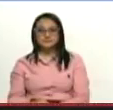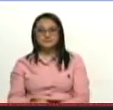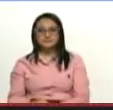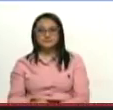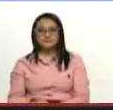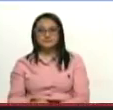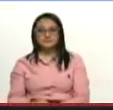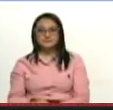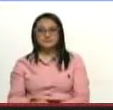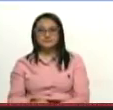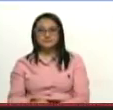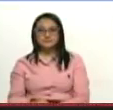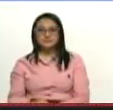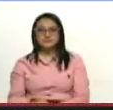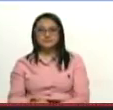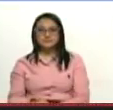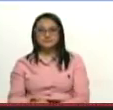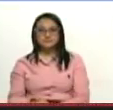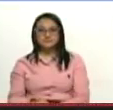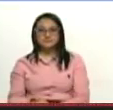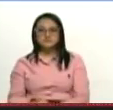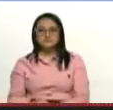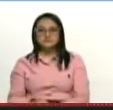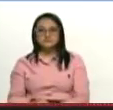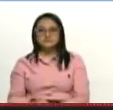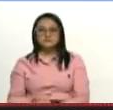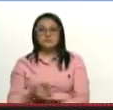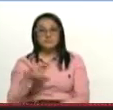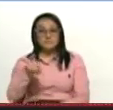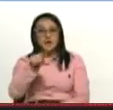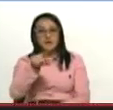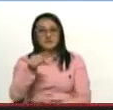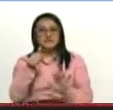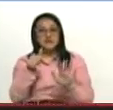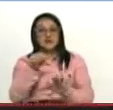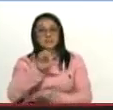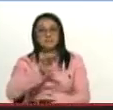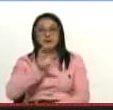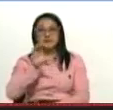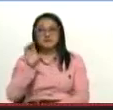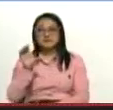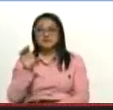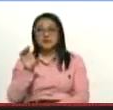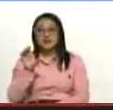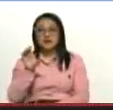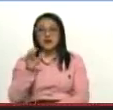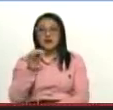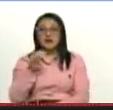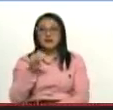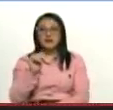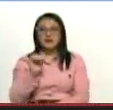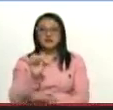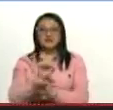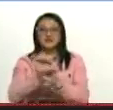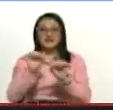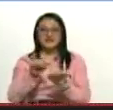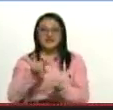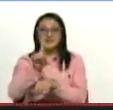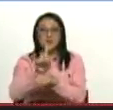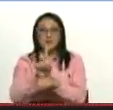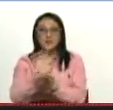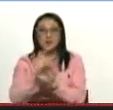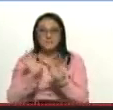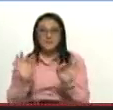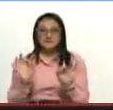y para esos seis países tenemos un sistema judicial único